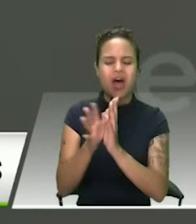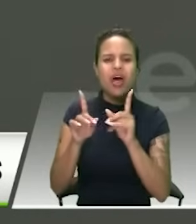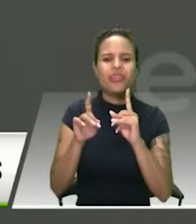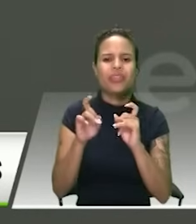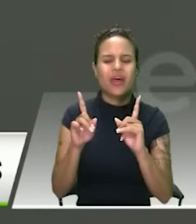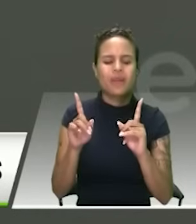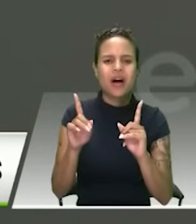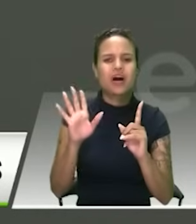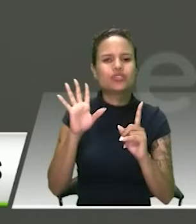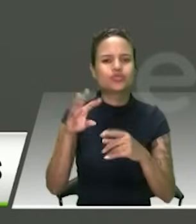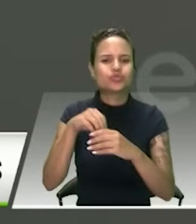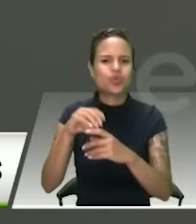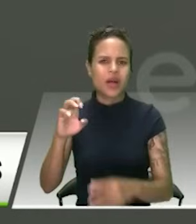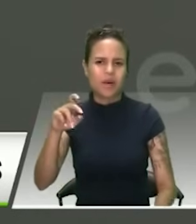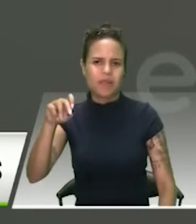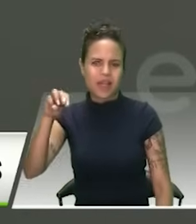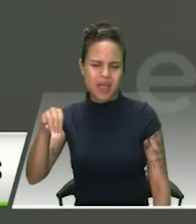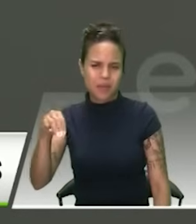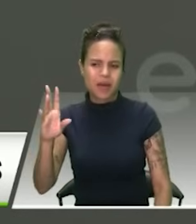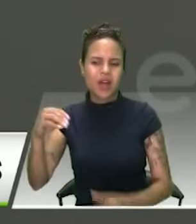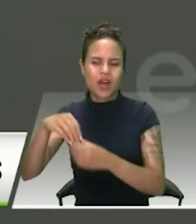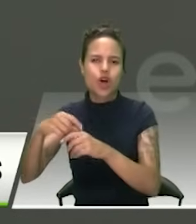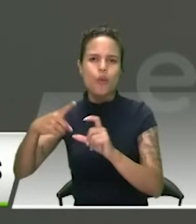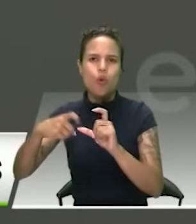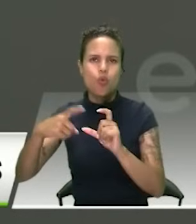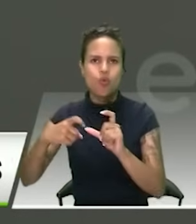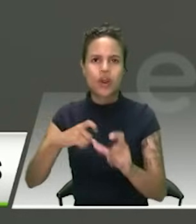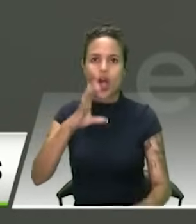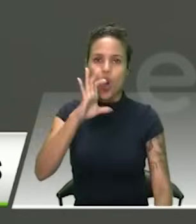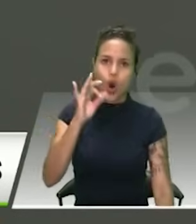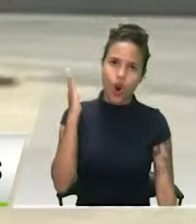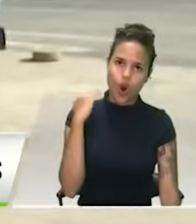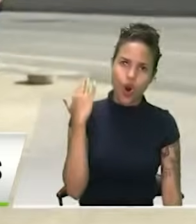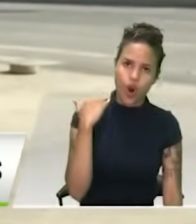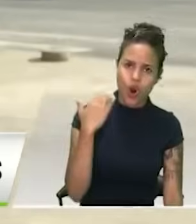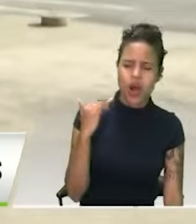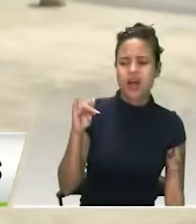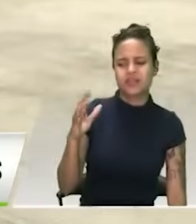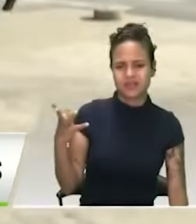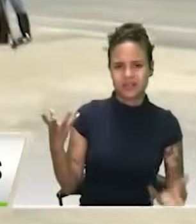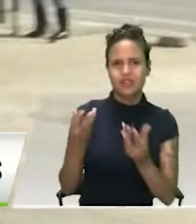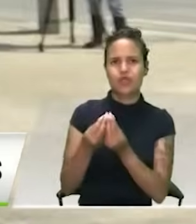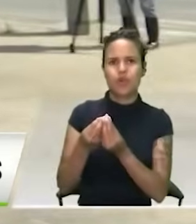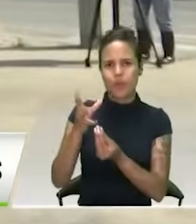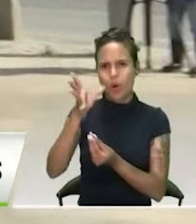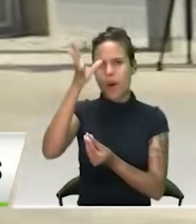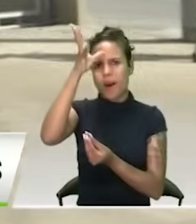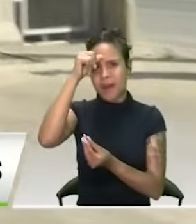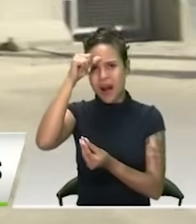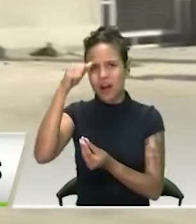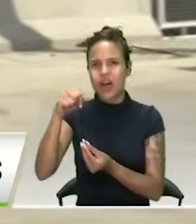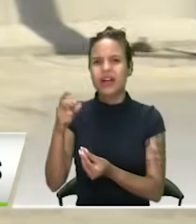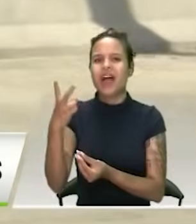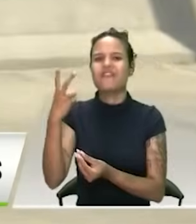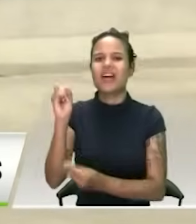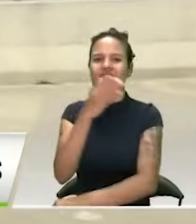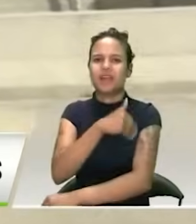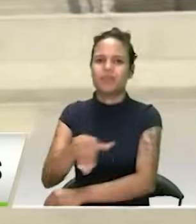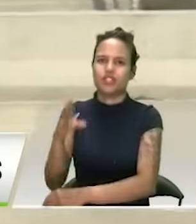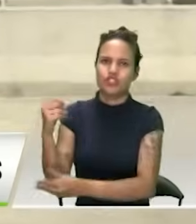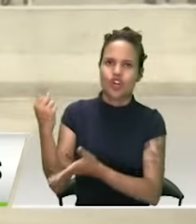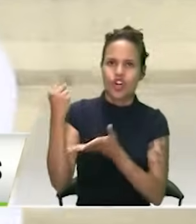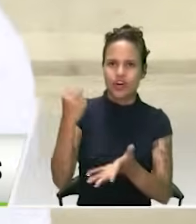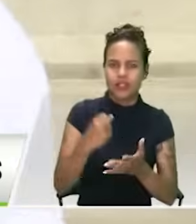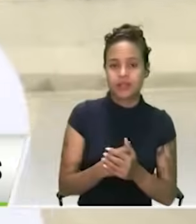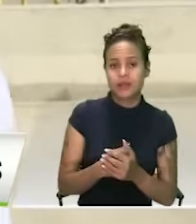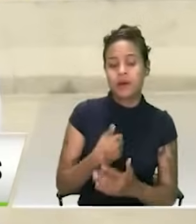acciones de EPM en UNE. Quintero aseguró que existe un cartel que denominó de los 20 billones. Quizás el